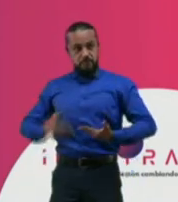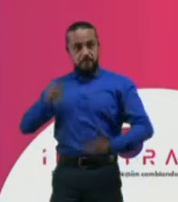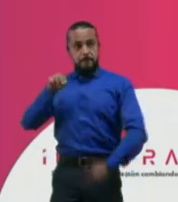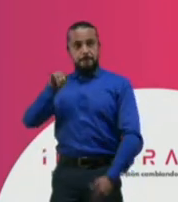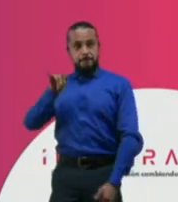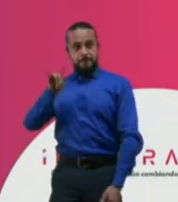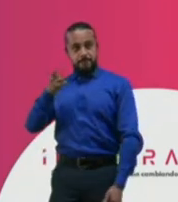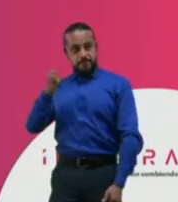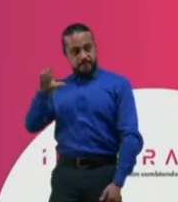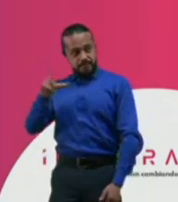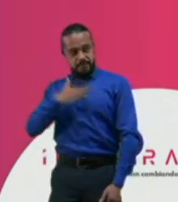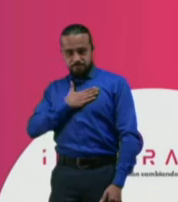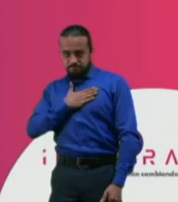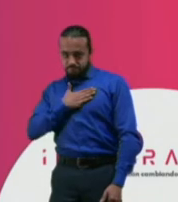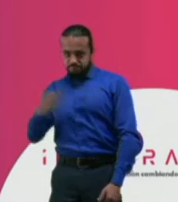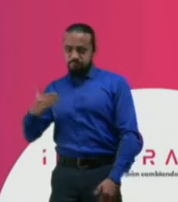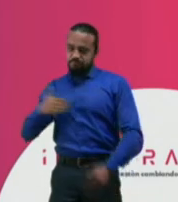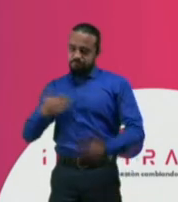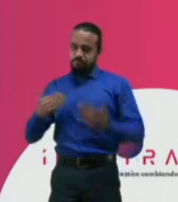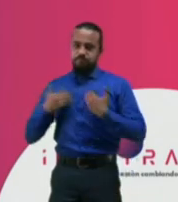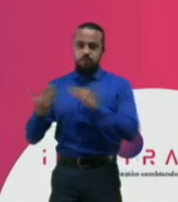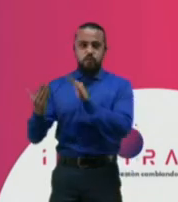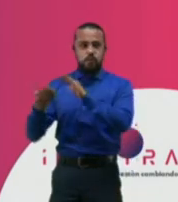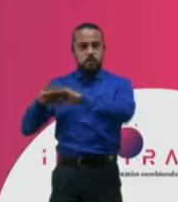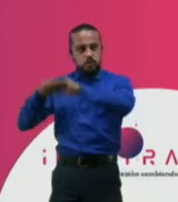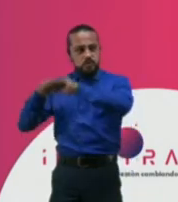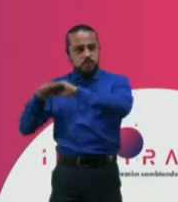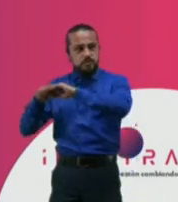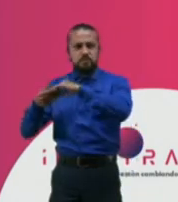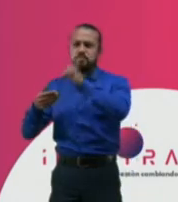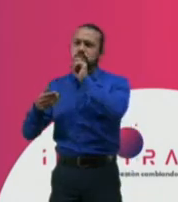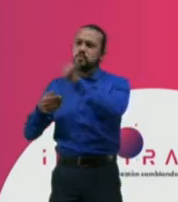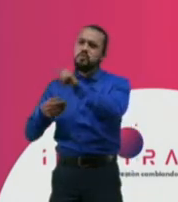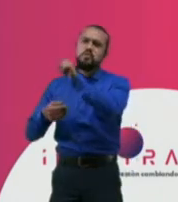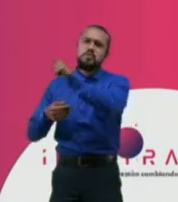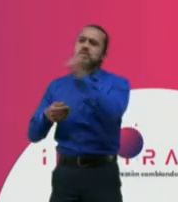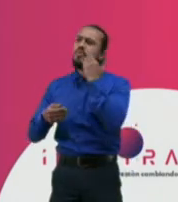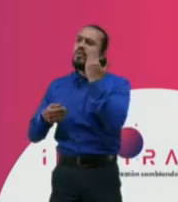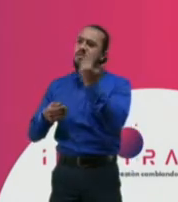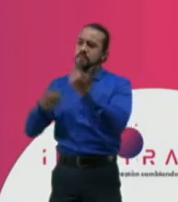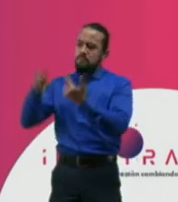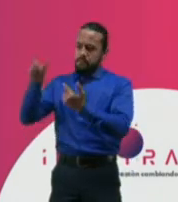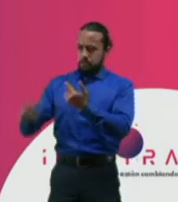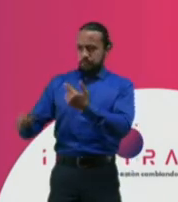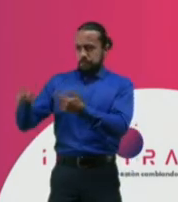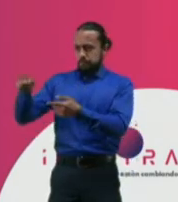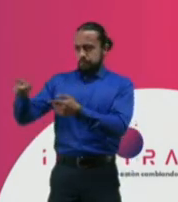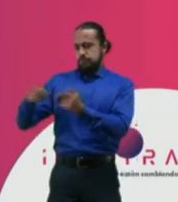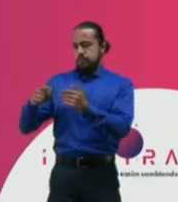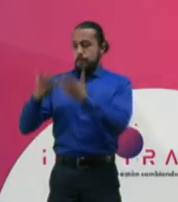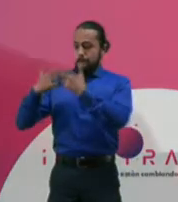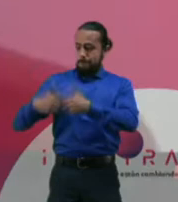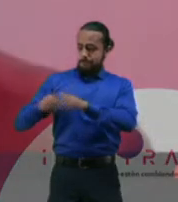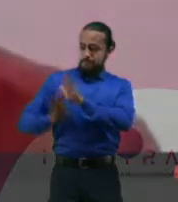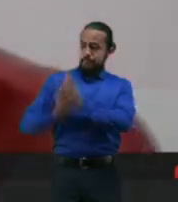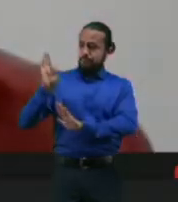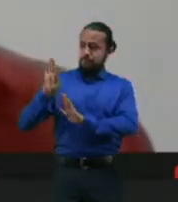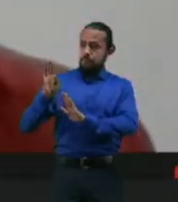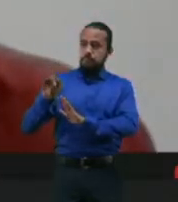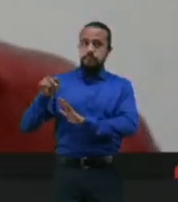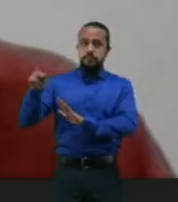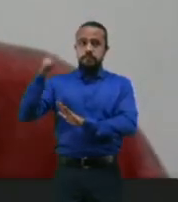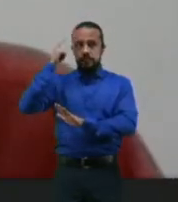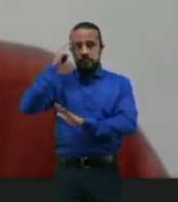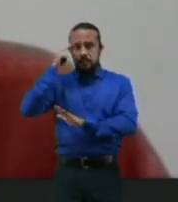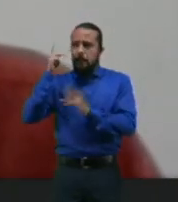conocerlo. Mi pregunta es, ¿en qué momento de su vida como emprendedor se dio cuenta de que su modelo de negocio era realmente